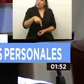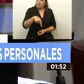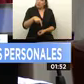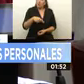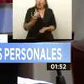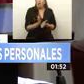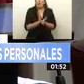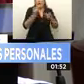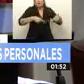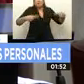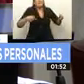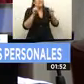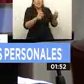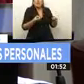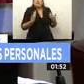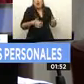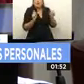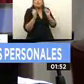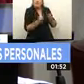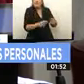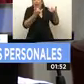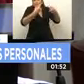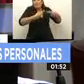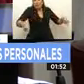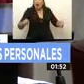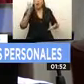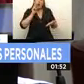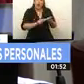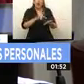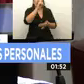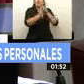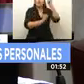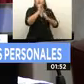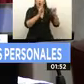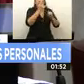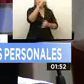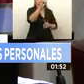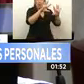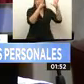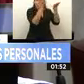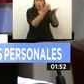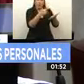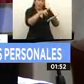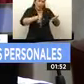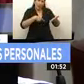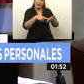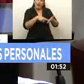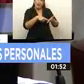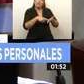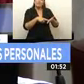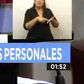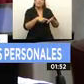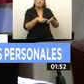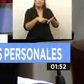muy rico en recursos naturales pero si uno ve el último informe del Banco Mundial por ejemplo de shins